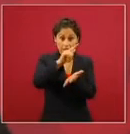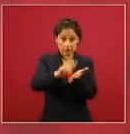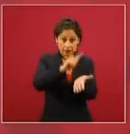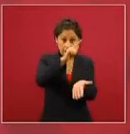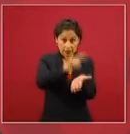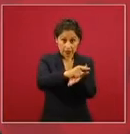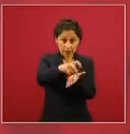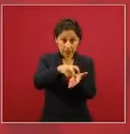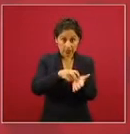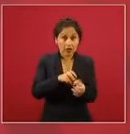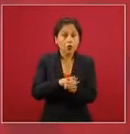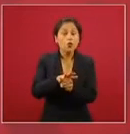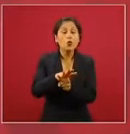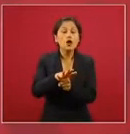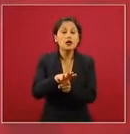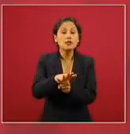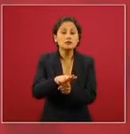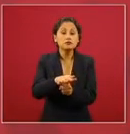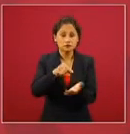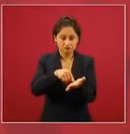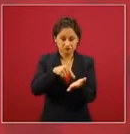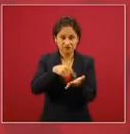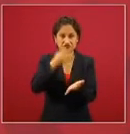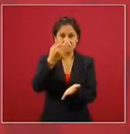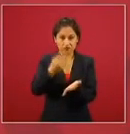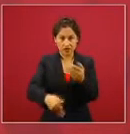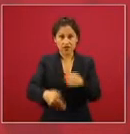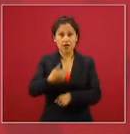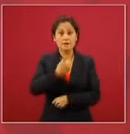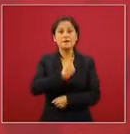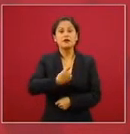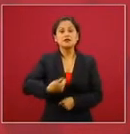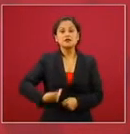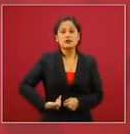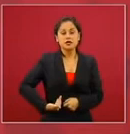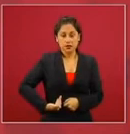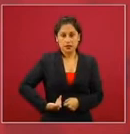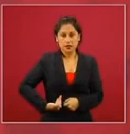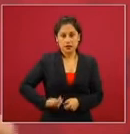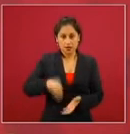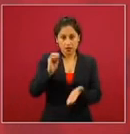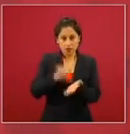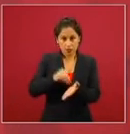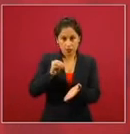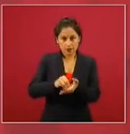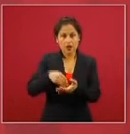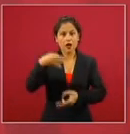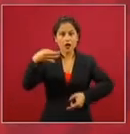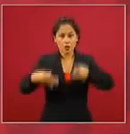que es la de juzgar al presidente en funciones por cualquier delito,